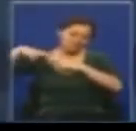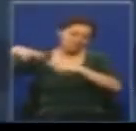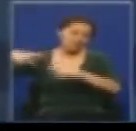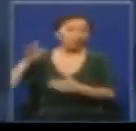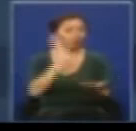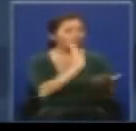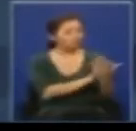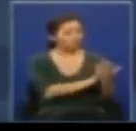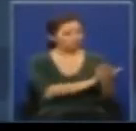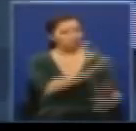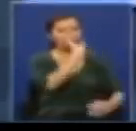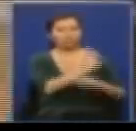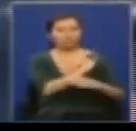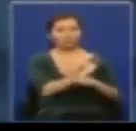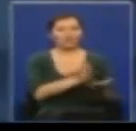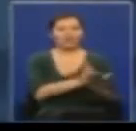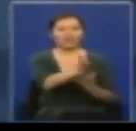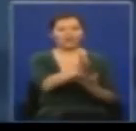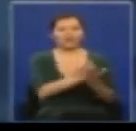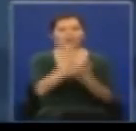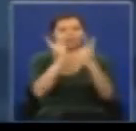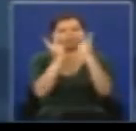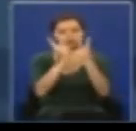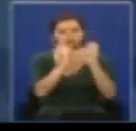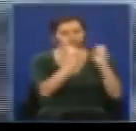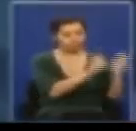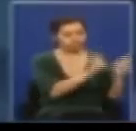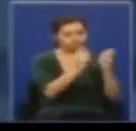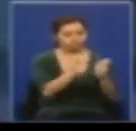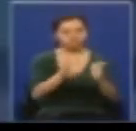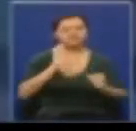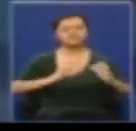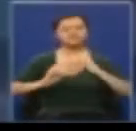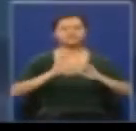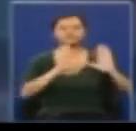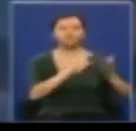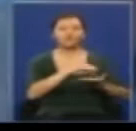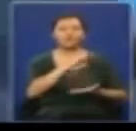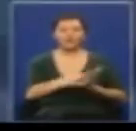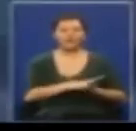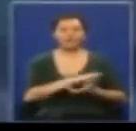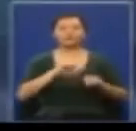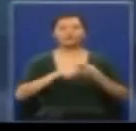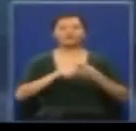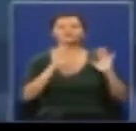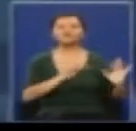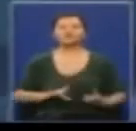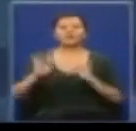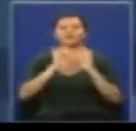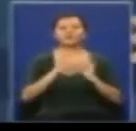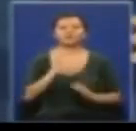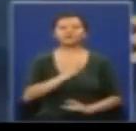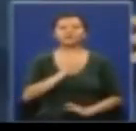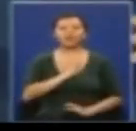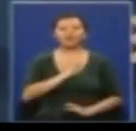a 3.367 programas en ciencias aplicadas, informática, ingeniería y tecnología